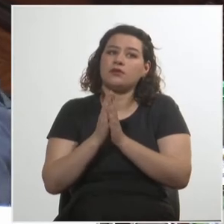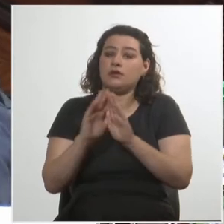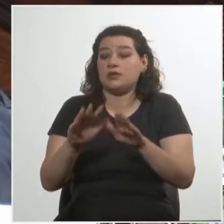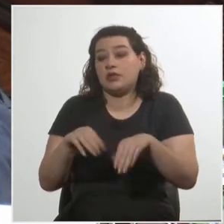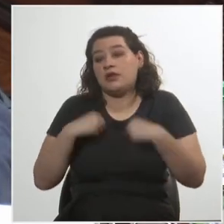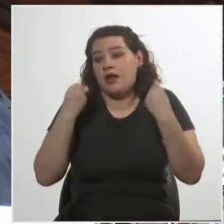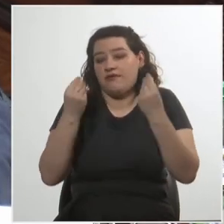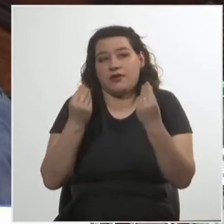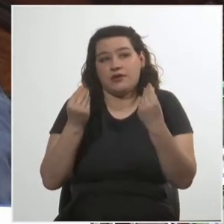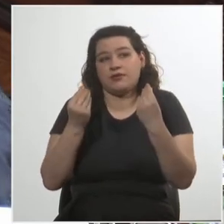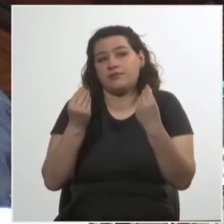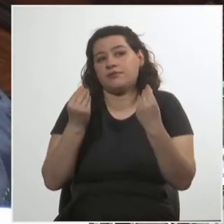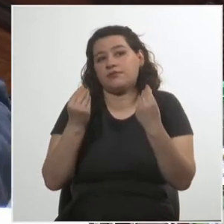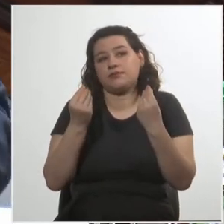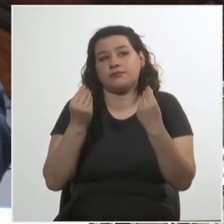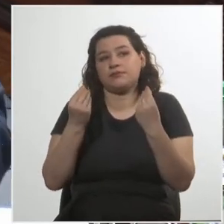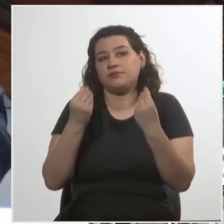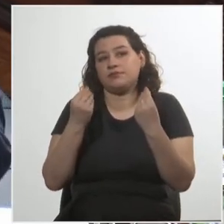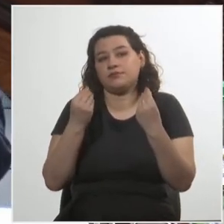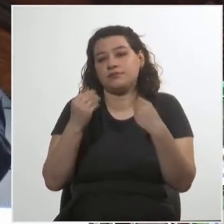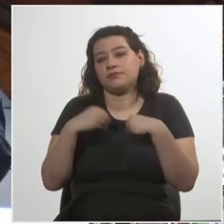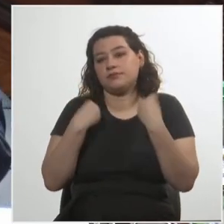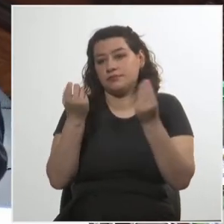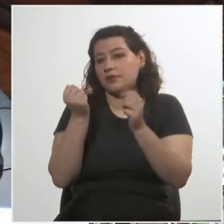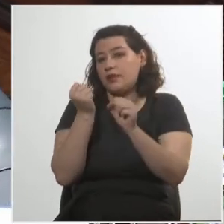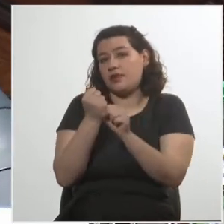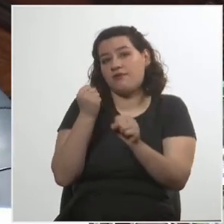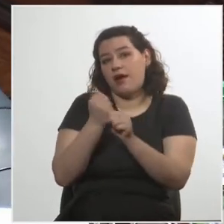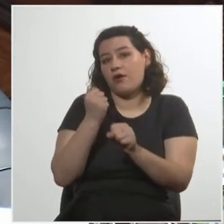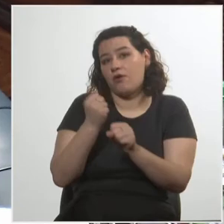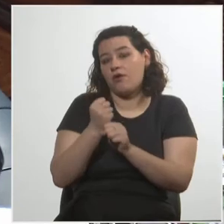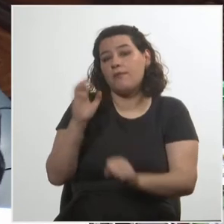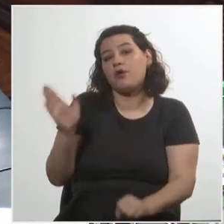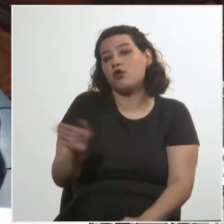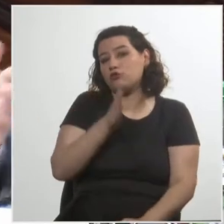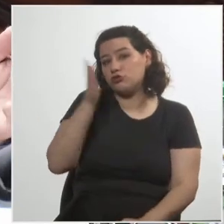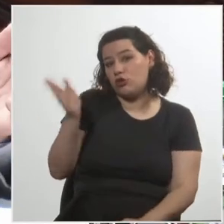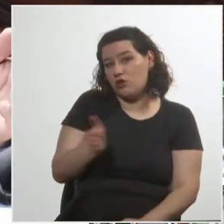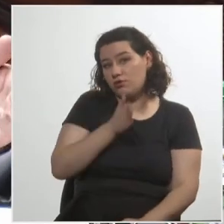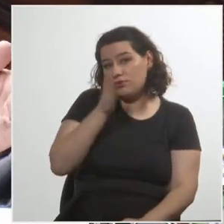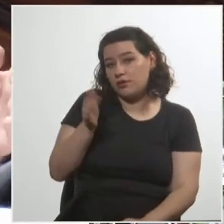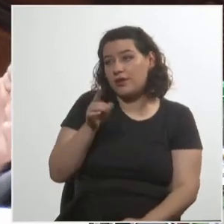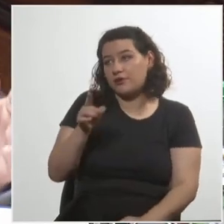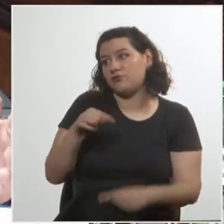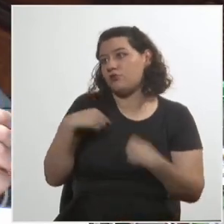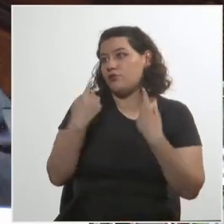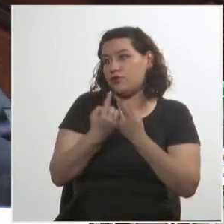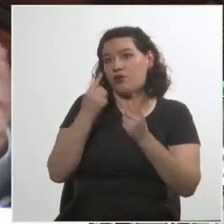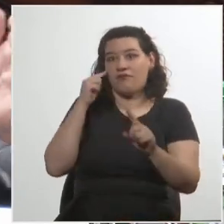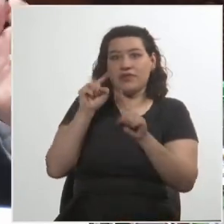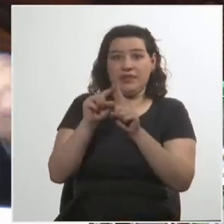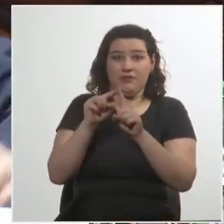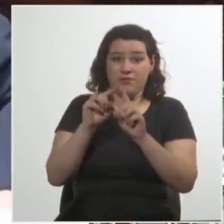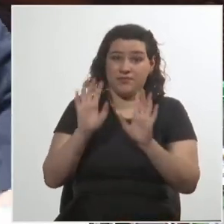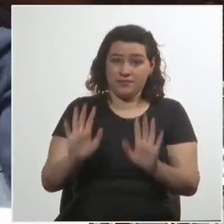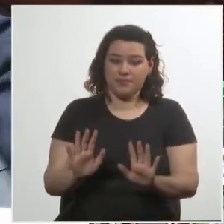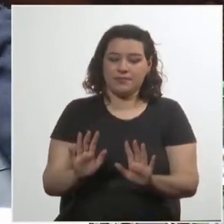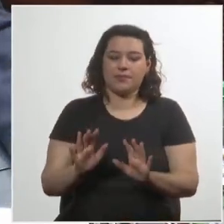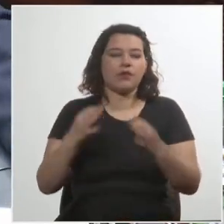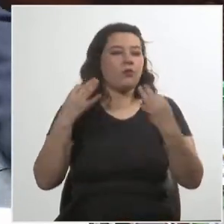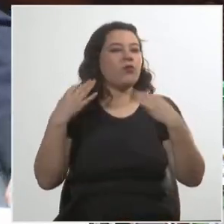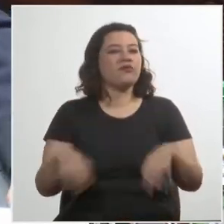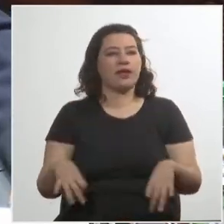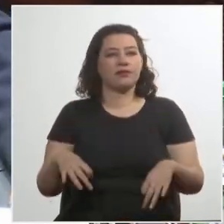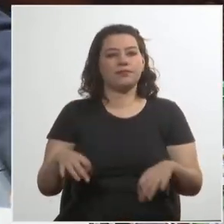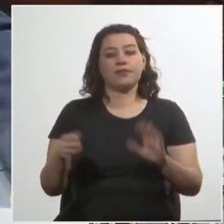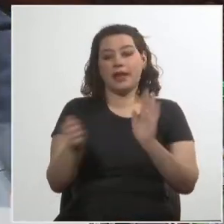para para el trabajo y la producción de que es en realidad lo que nos interesa a todos verdad Muy bien